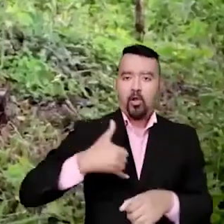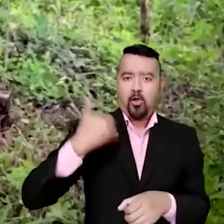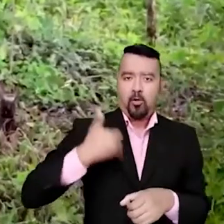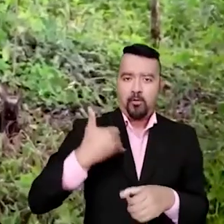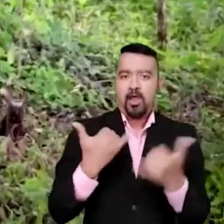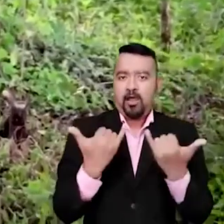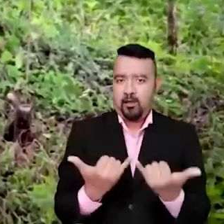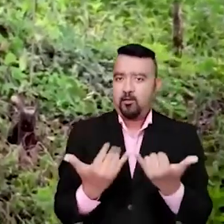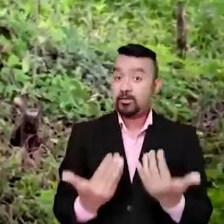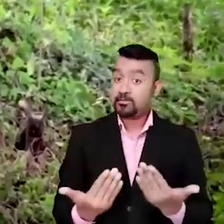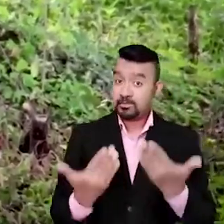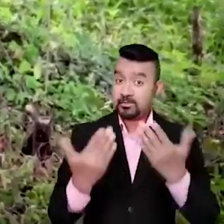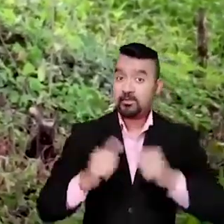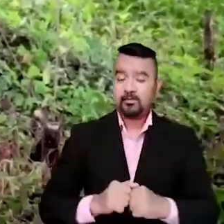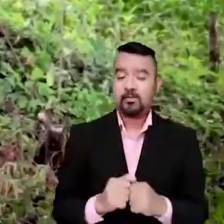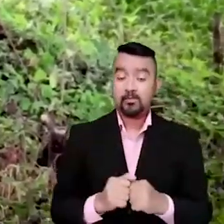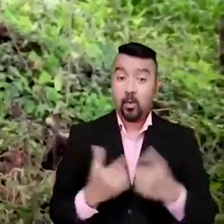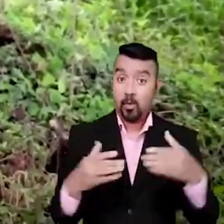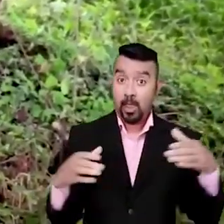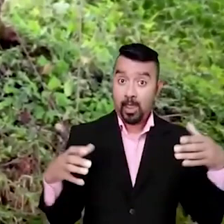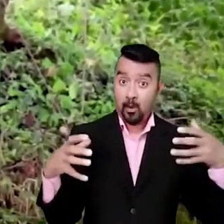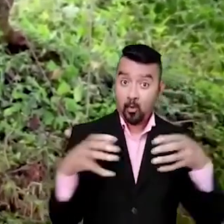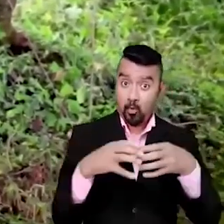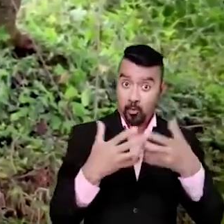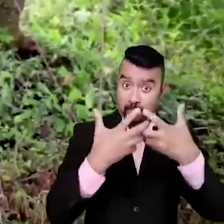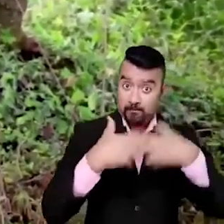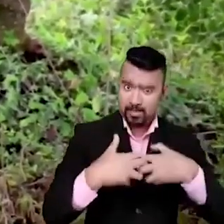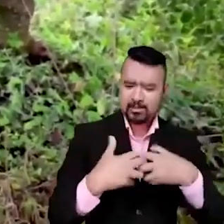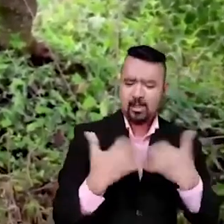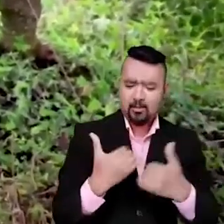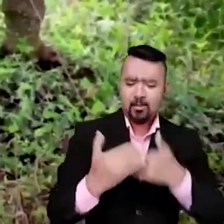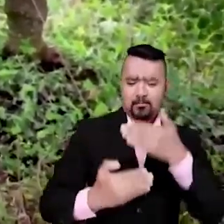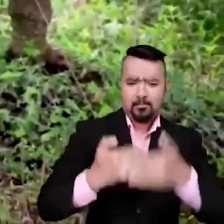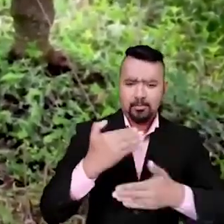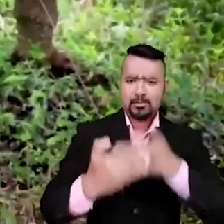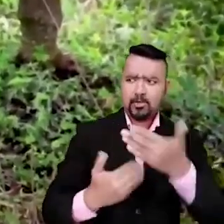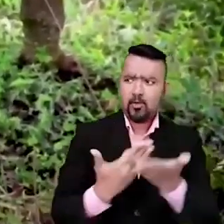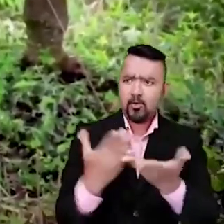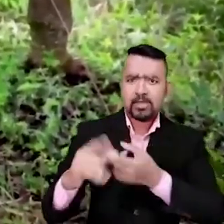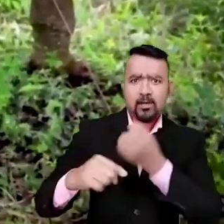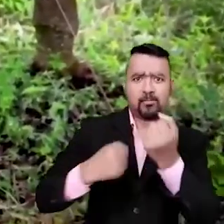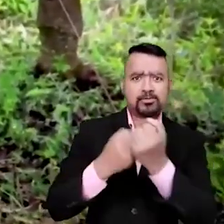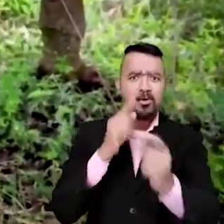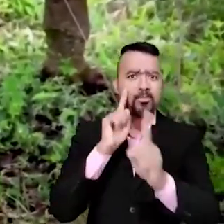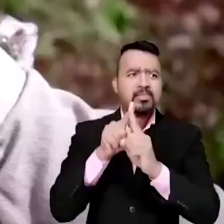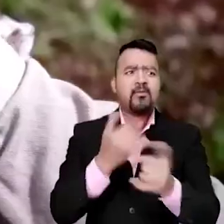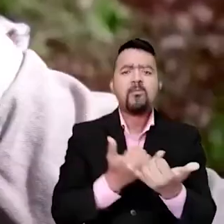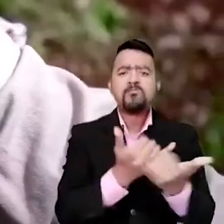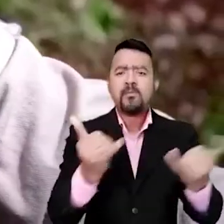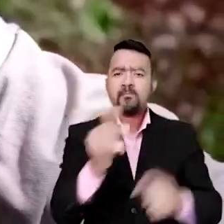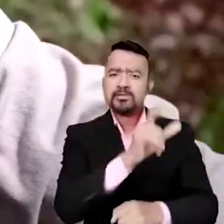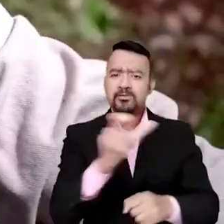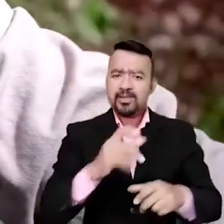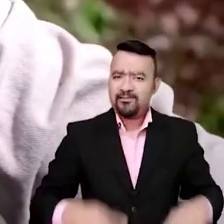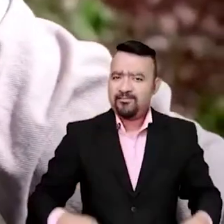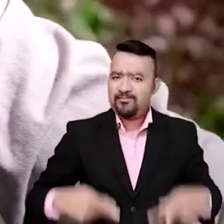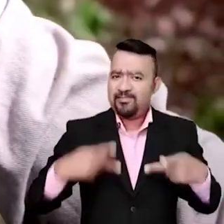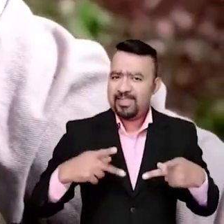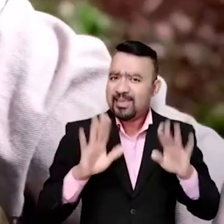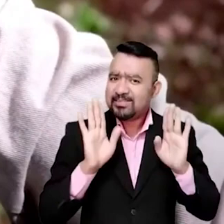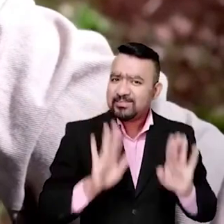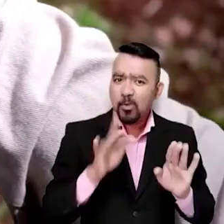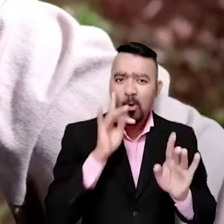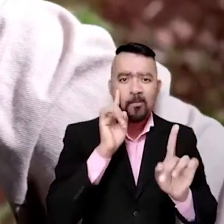grandísima para la empresa, para fortalecer una cantidad de procesos y mejorar la calidad de vida de todos